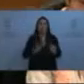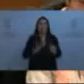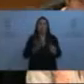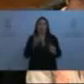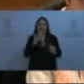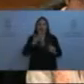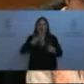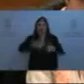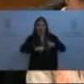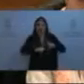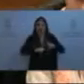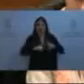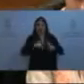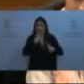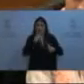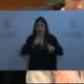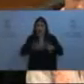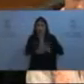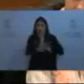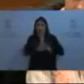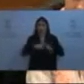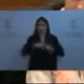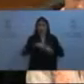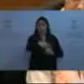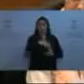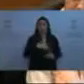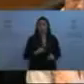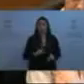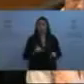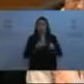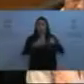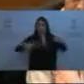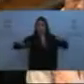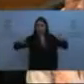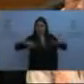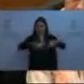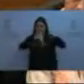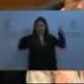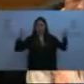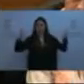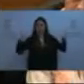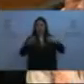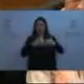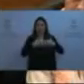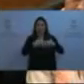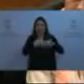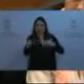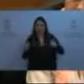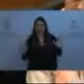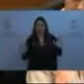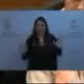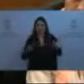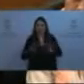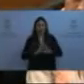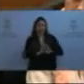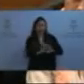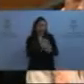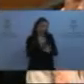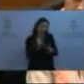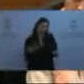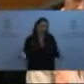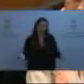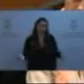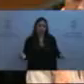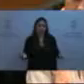patada uno podría entrar. Podría entrar dentro. Y había un cordón roto que dejaba la puerta abierta dentro. Esto es su nivel de protección. ¿Y sabe